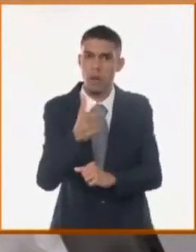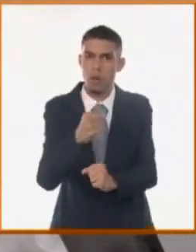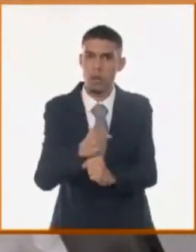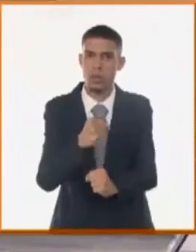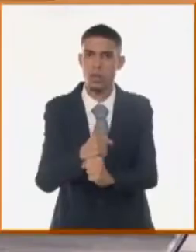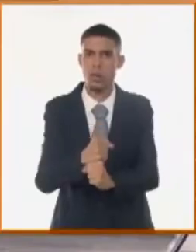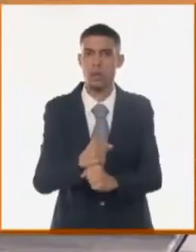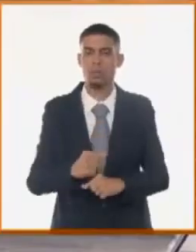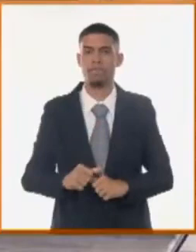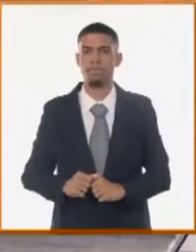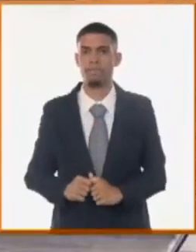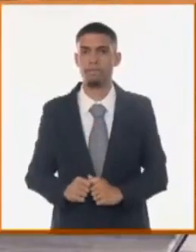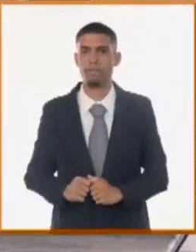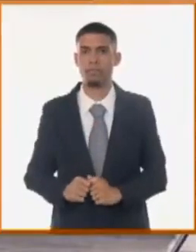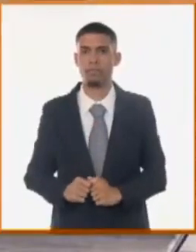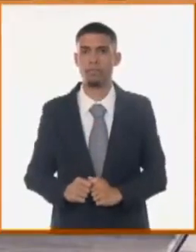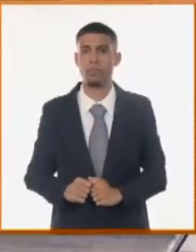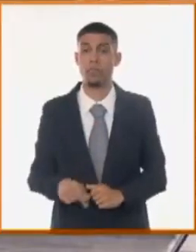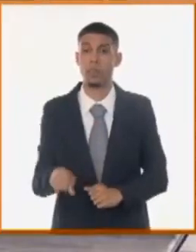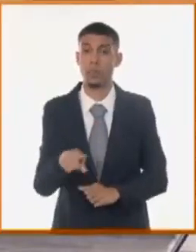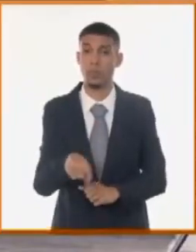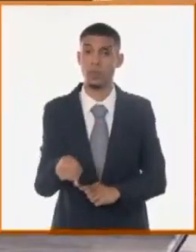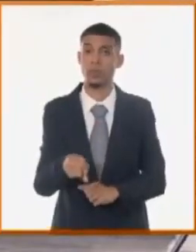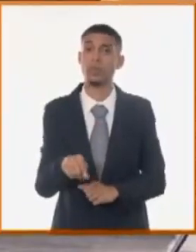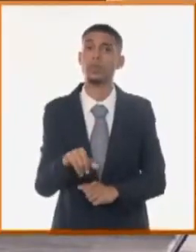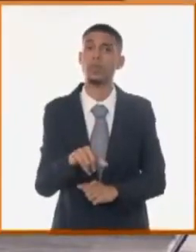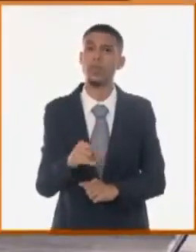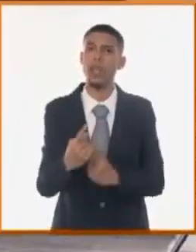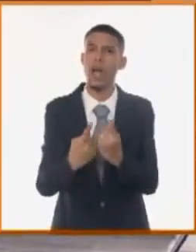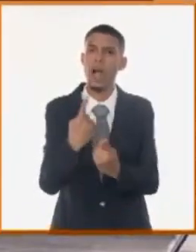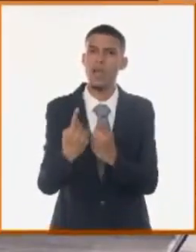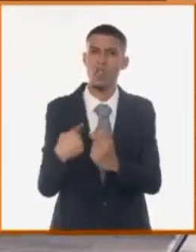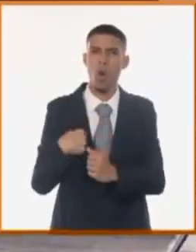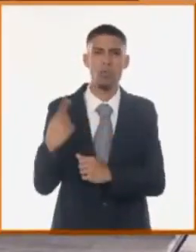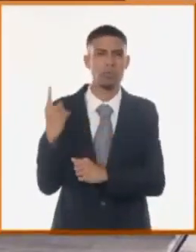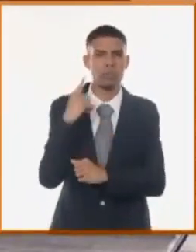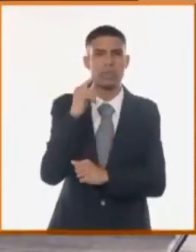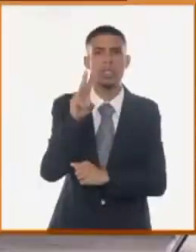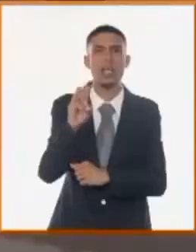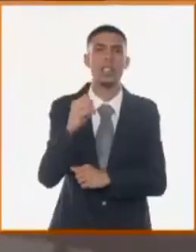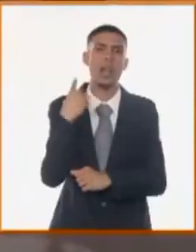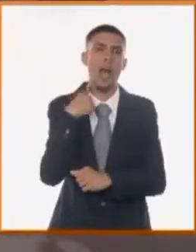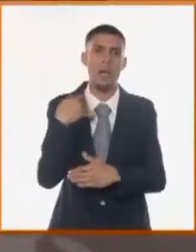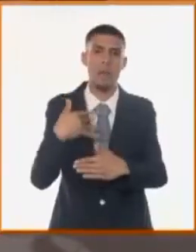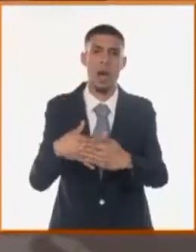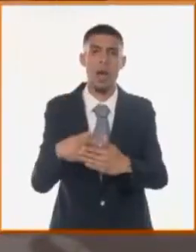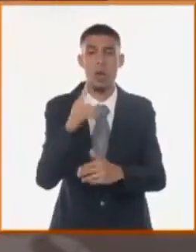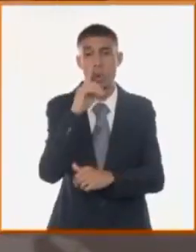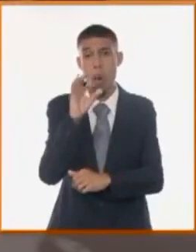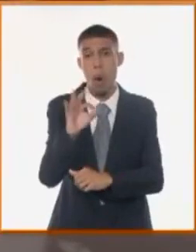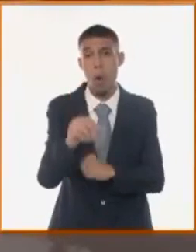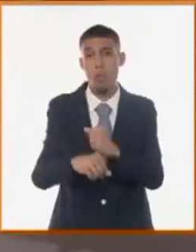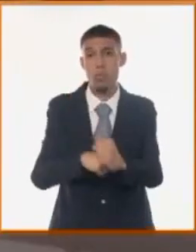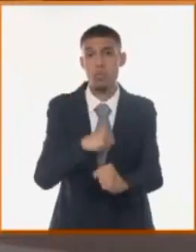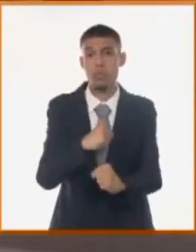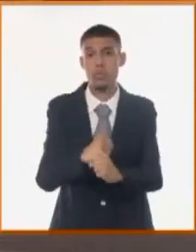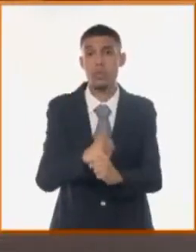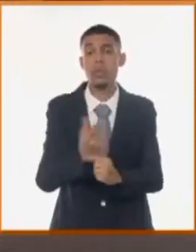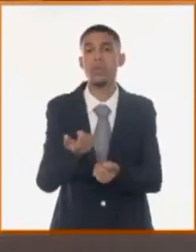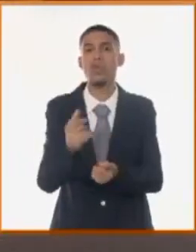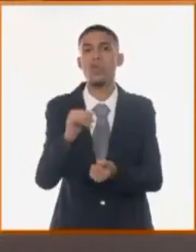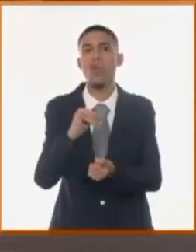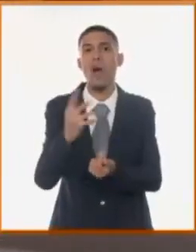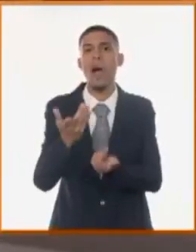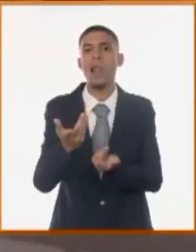Que parte también de una de las preguntas que se hacía, o alguien comentaba, decía, estamos a 30 años porque no utilizamos la presencia en la nube, no